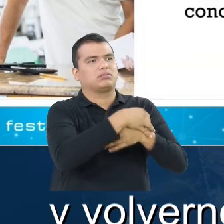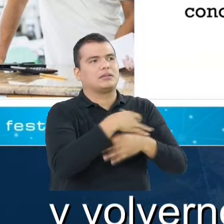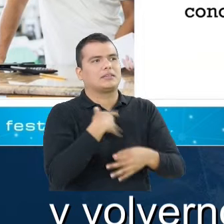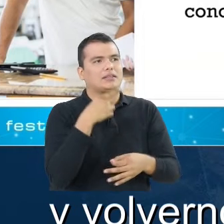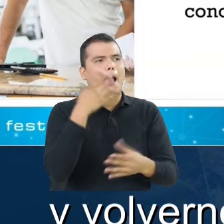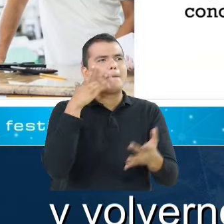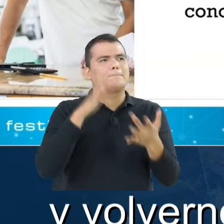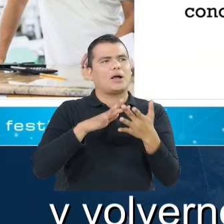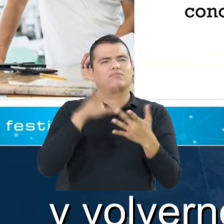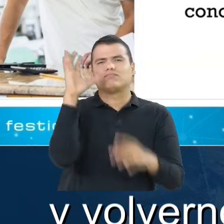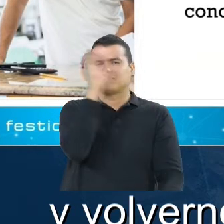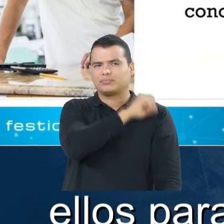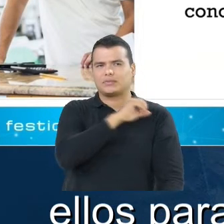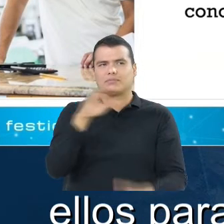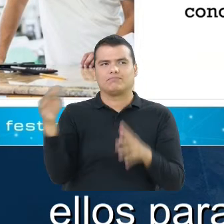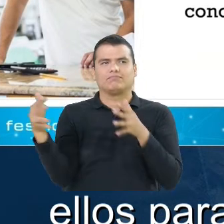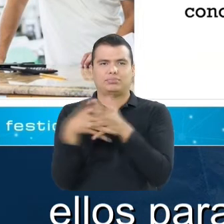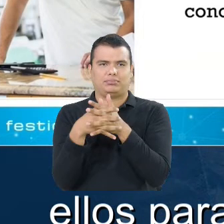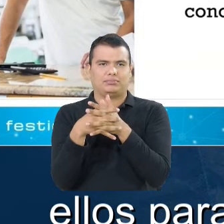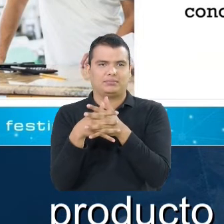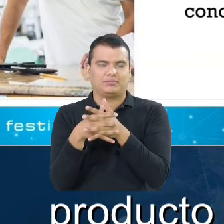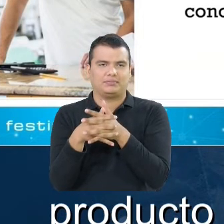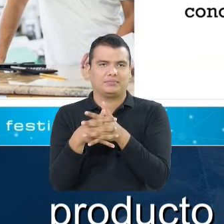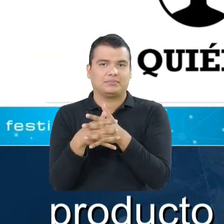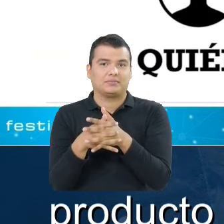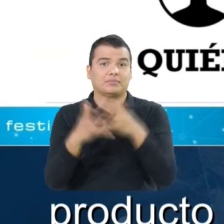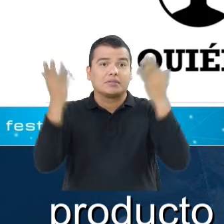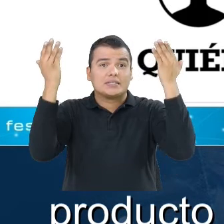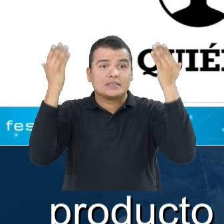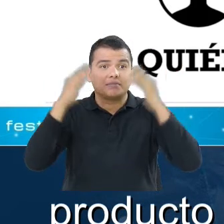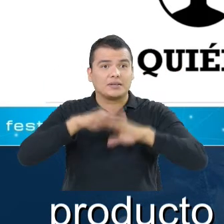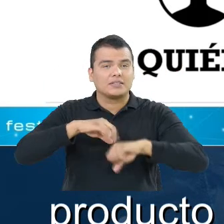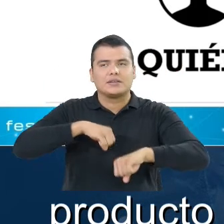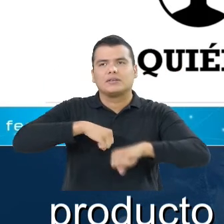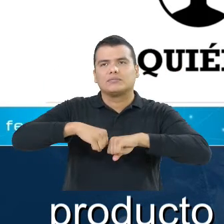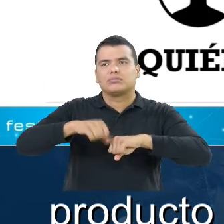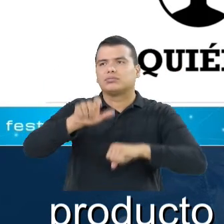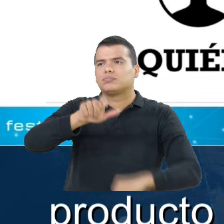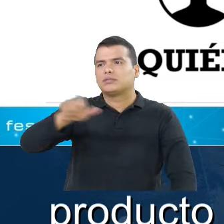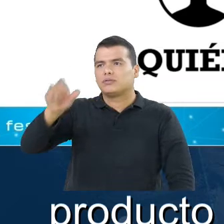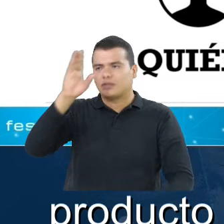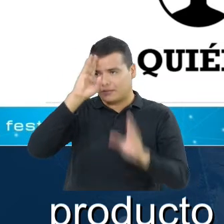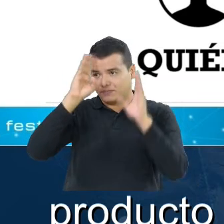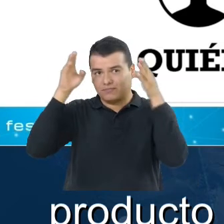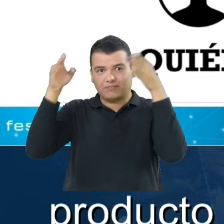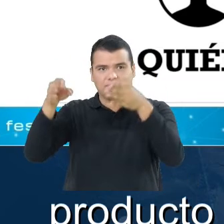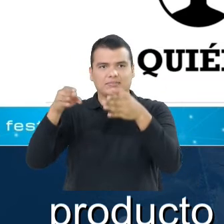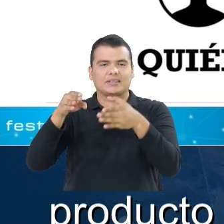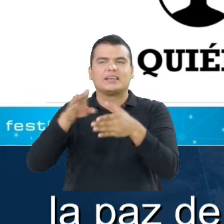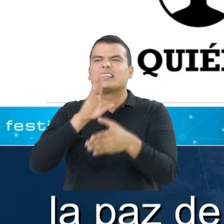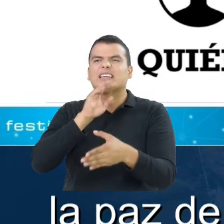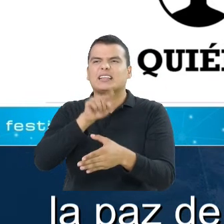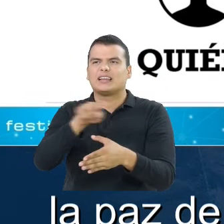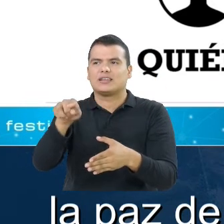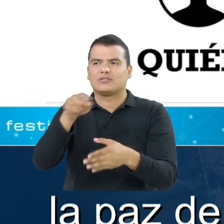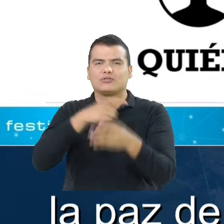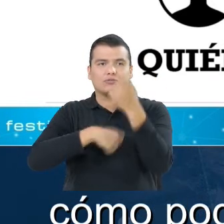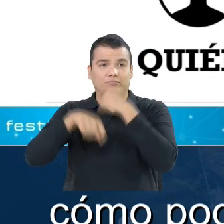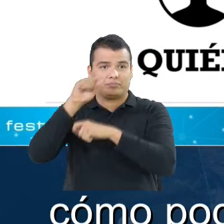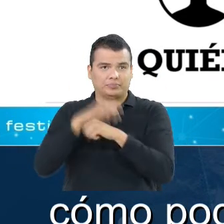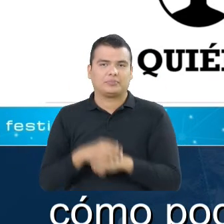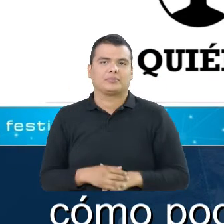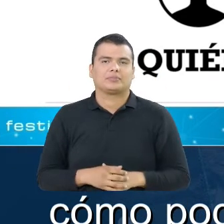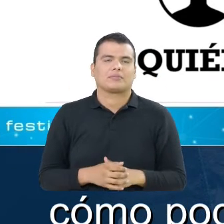como la palma de nuestra mano. ¿Ok? Esa es la forma como podemos conseguir el tercer paso, que es el quién. Y